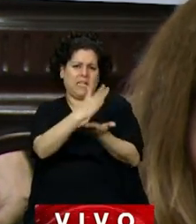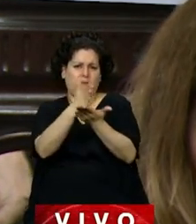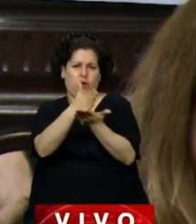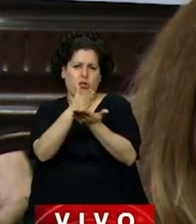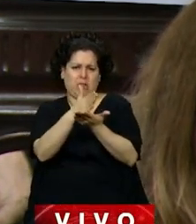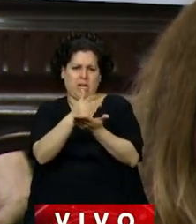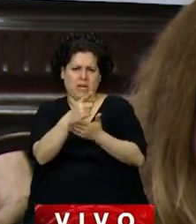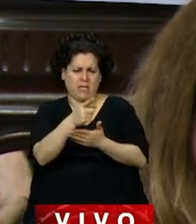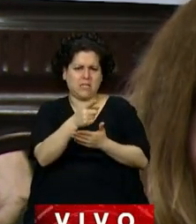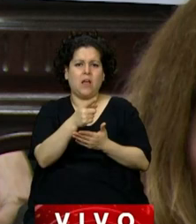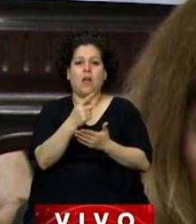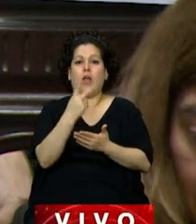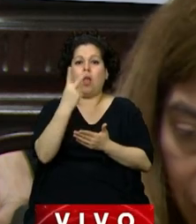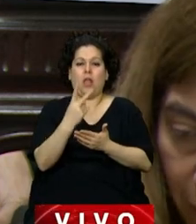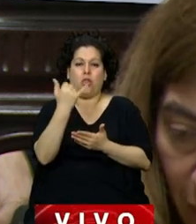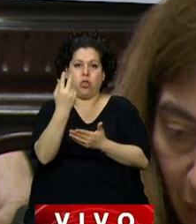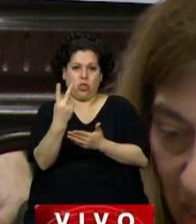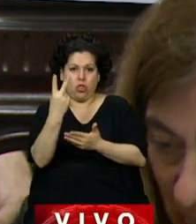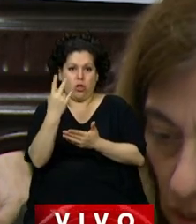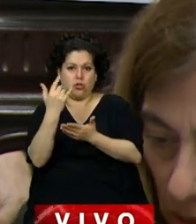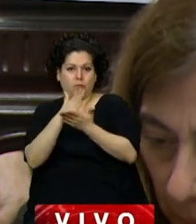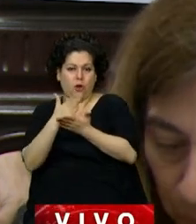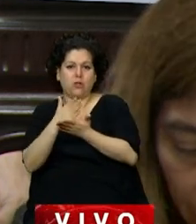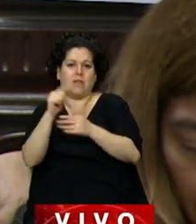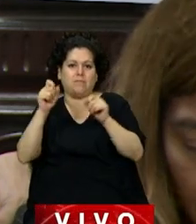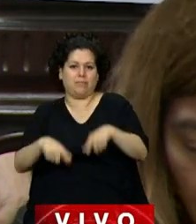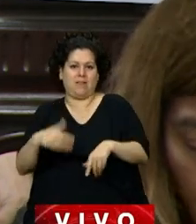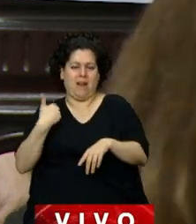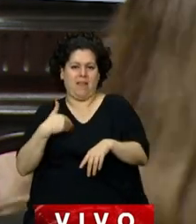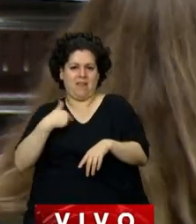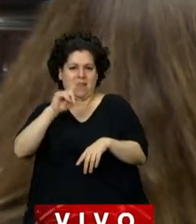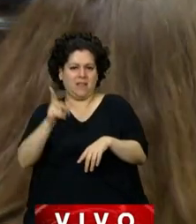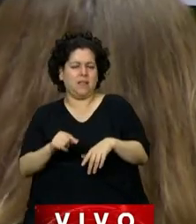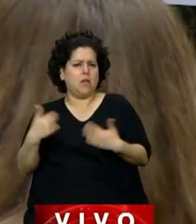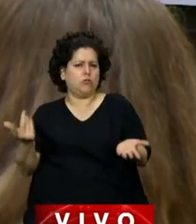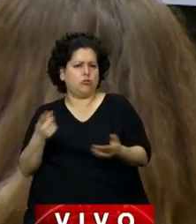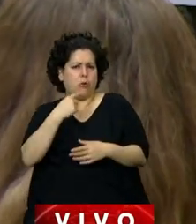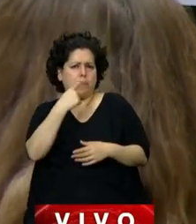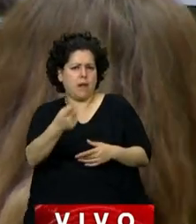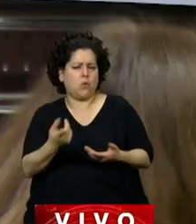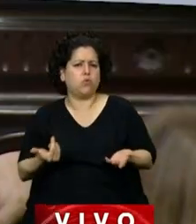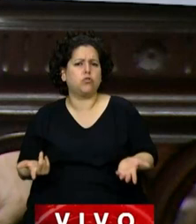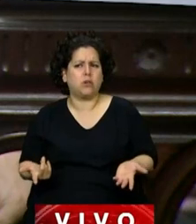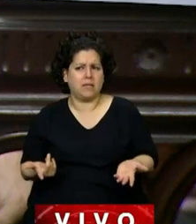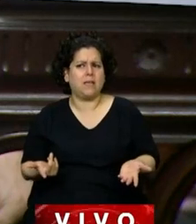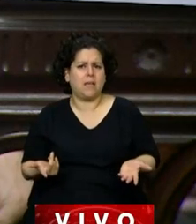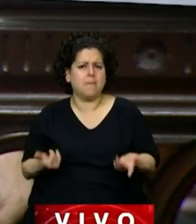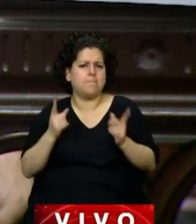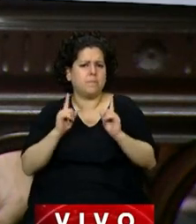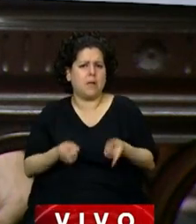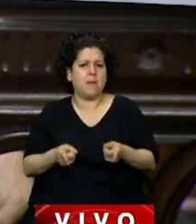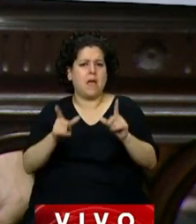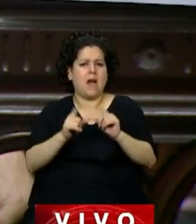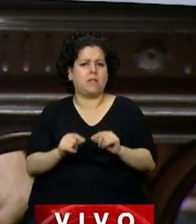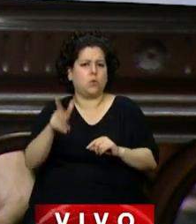la Argentina, dos se encuentran en nuestra provincia. La pregunta, señora Presidenta, también tiene que ver con el